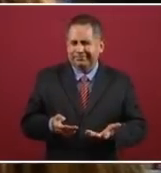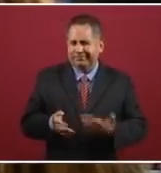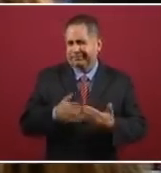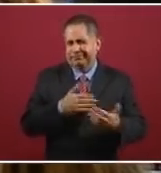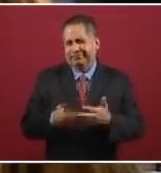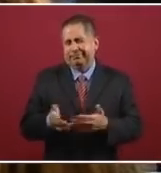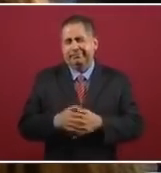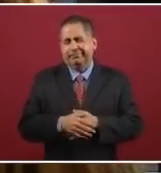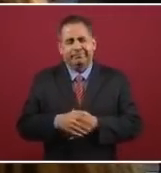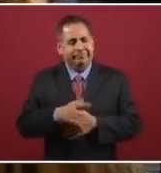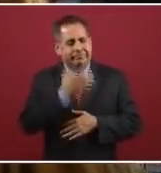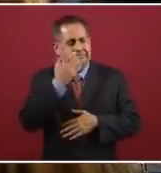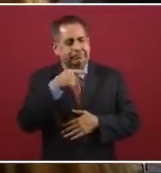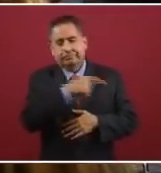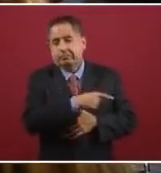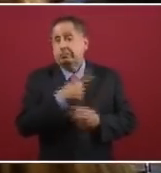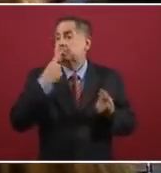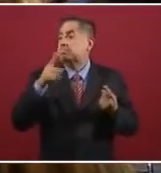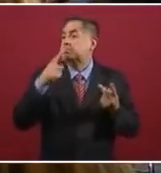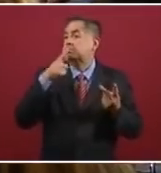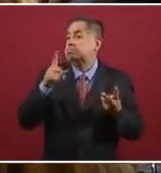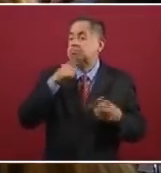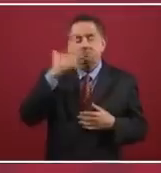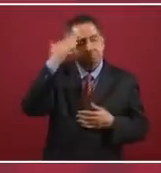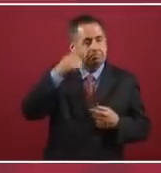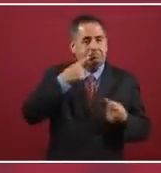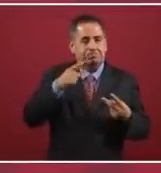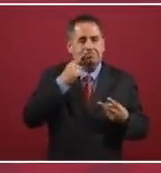Ya es como deporte nacional